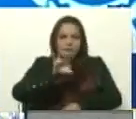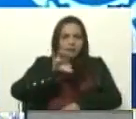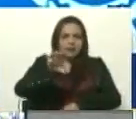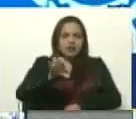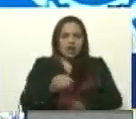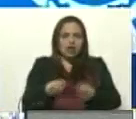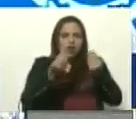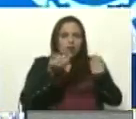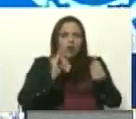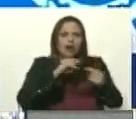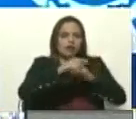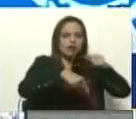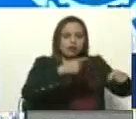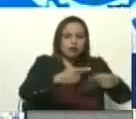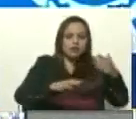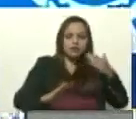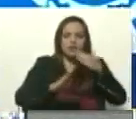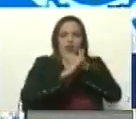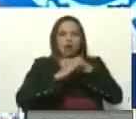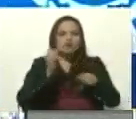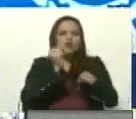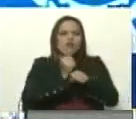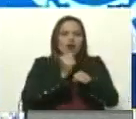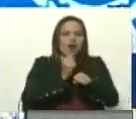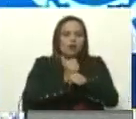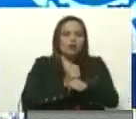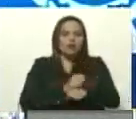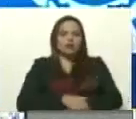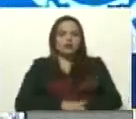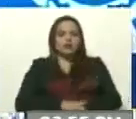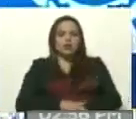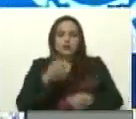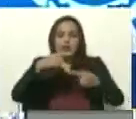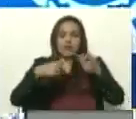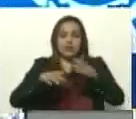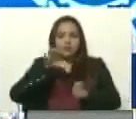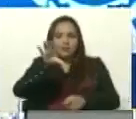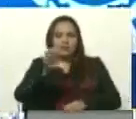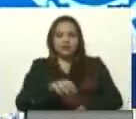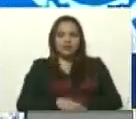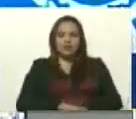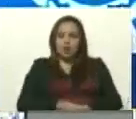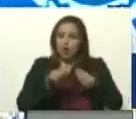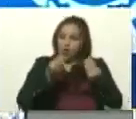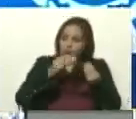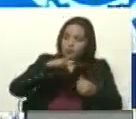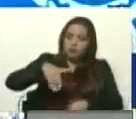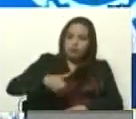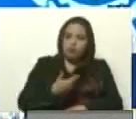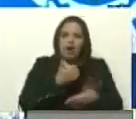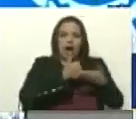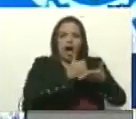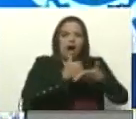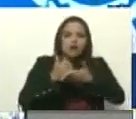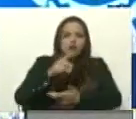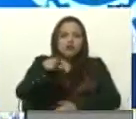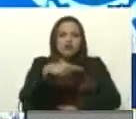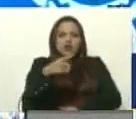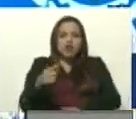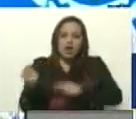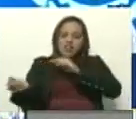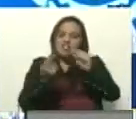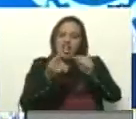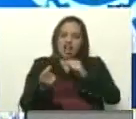¿Cómo afectan los bloqueos a los trabajadores y a los empleadores de esos países? ¿Cómo puede ayudar el diálogo